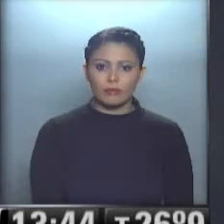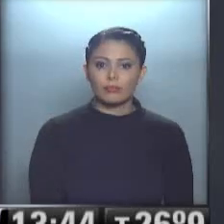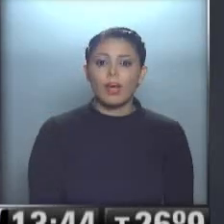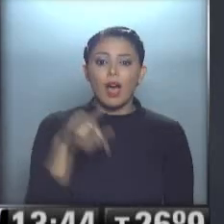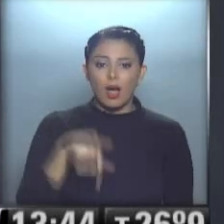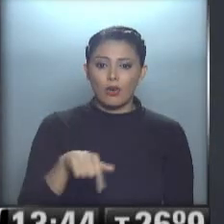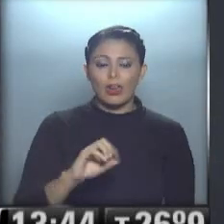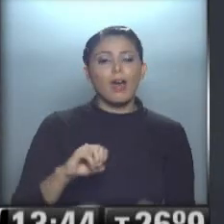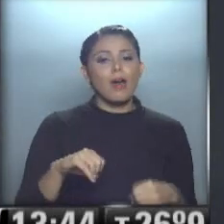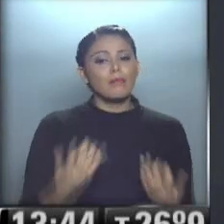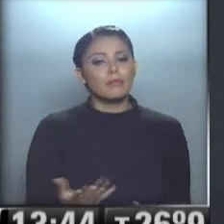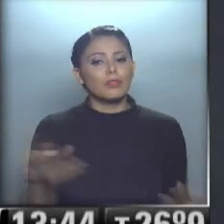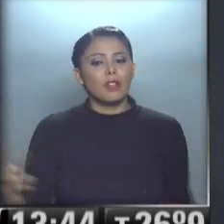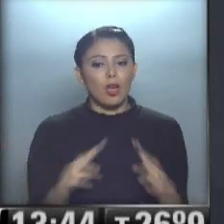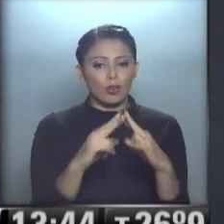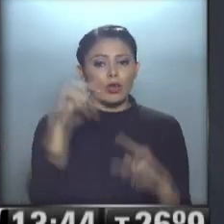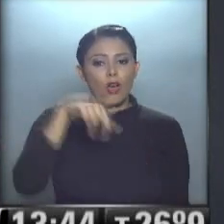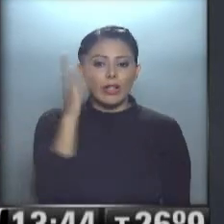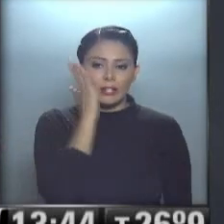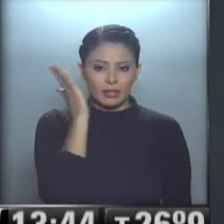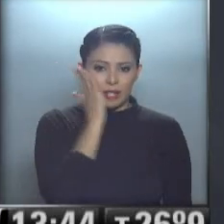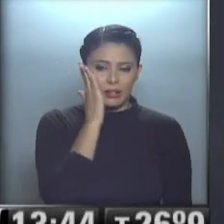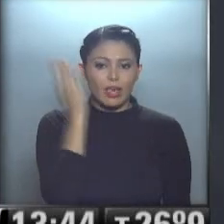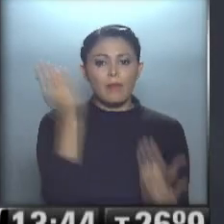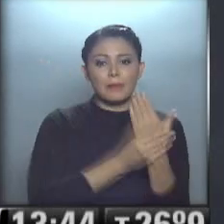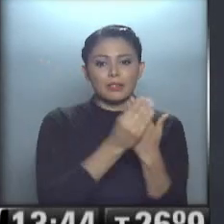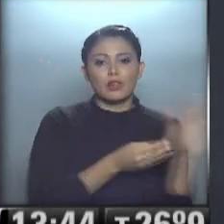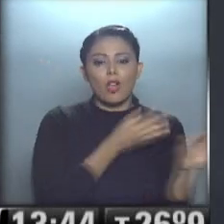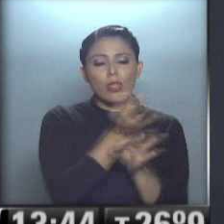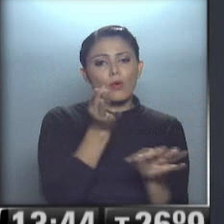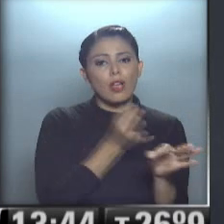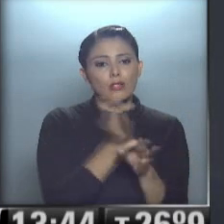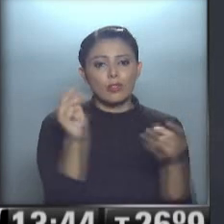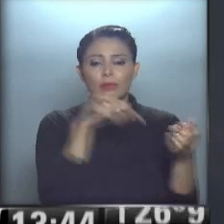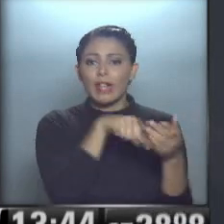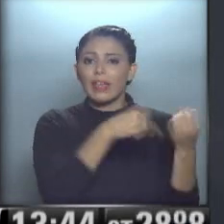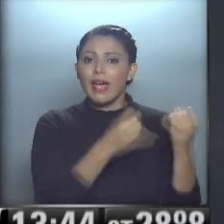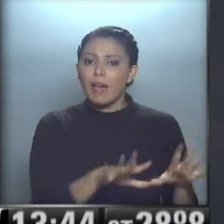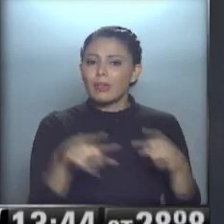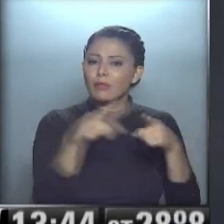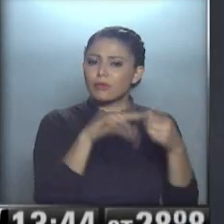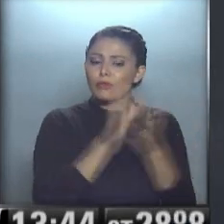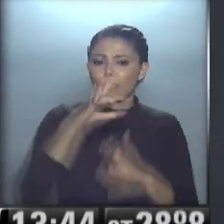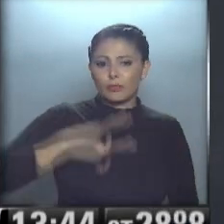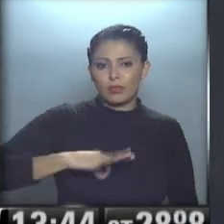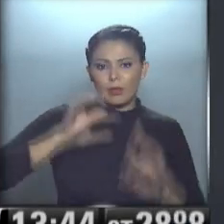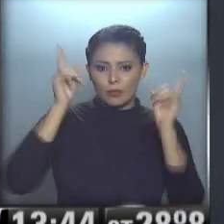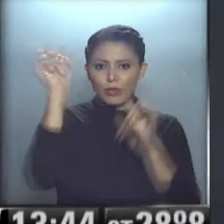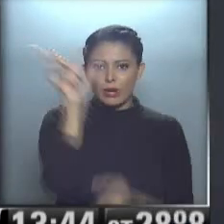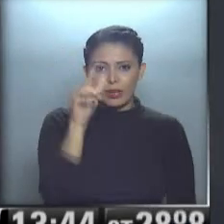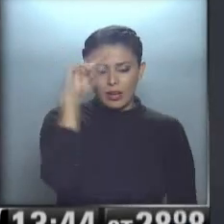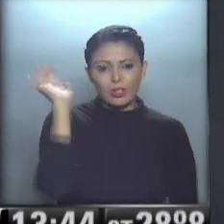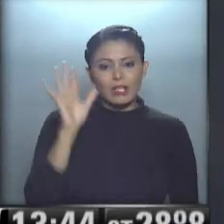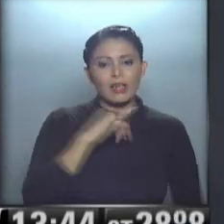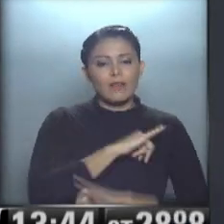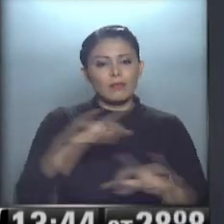vamos con la mejor expectativa al encuentro de esta tarde en el Ministerio de Educación donde se dará comienzo a la paritaria docente a nivel nacional lo señaló el